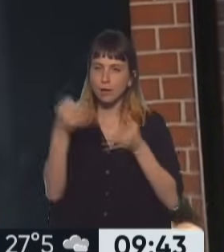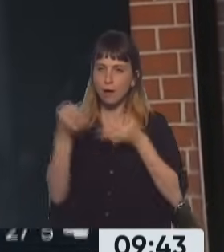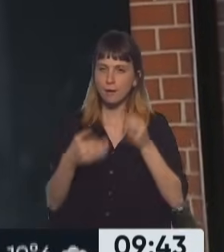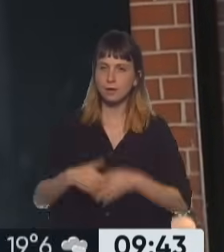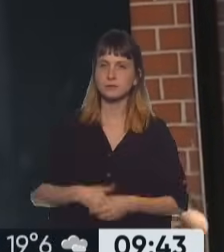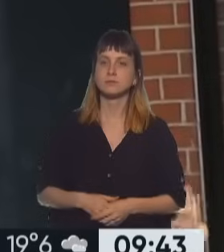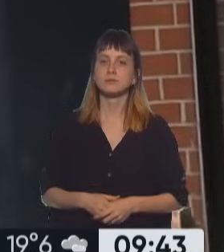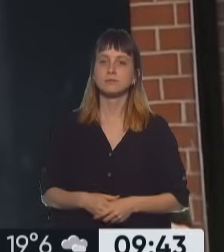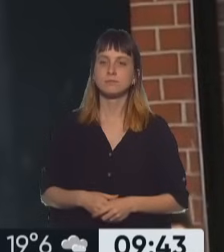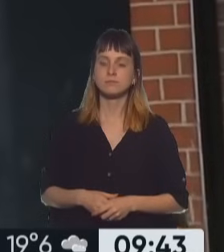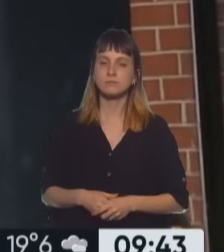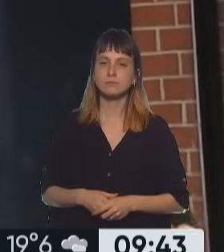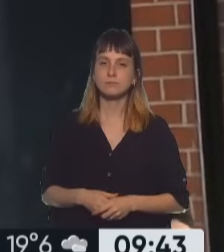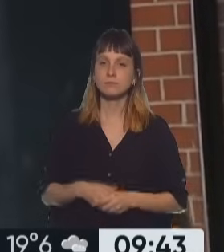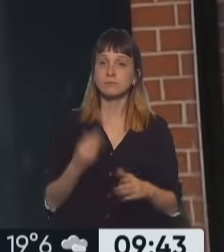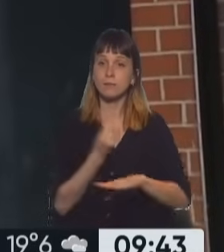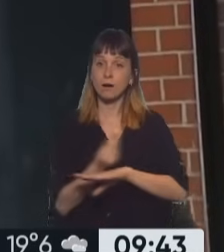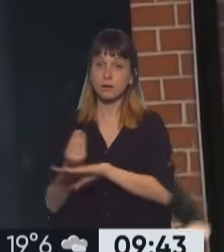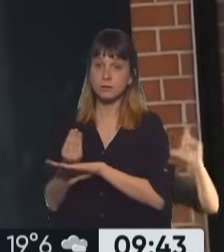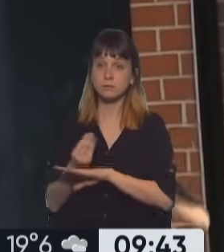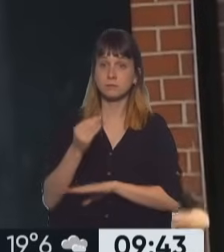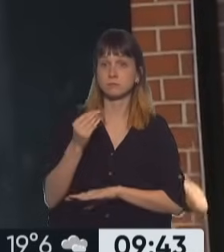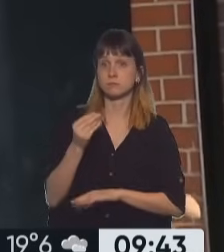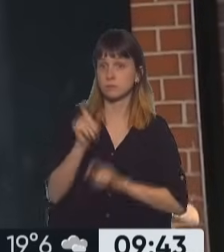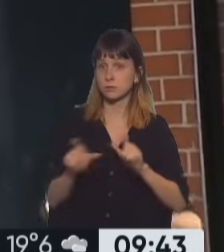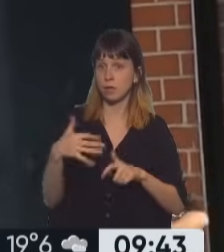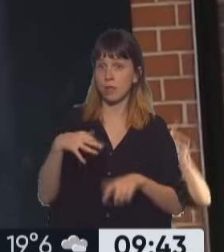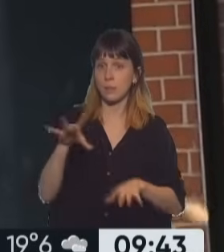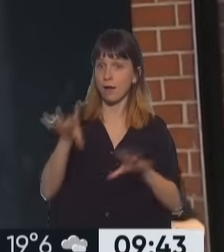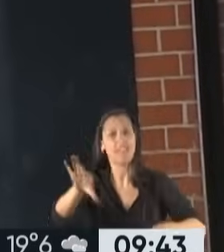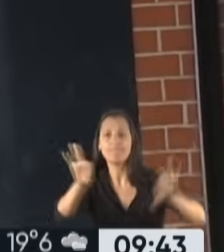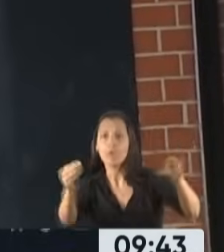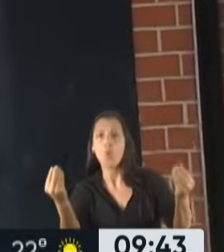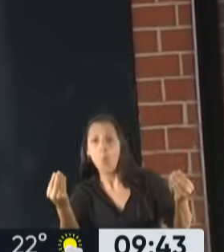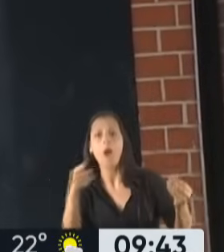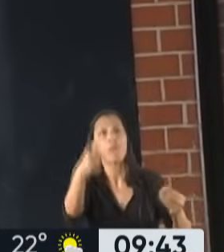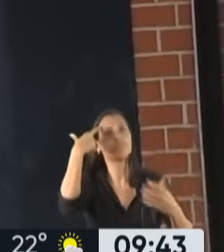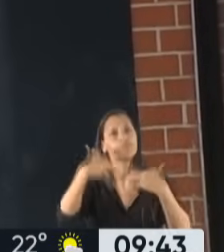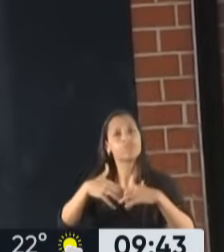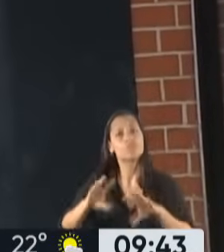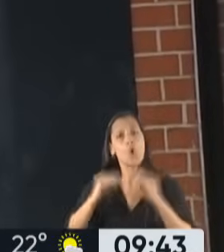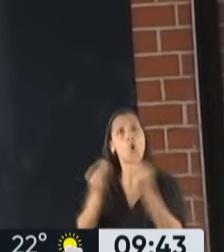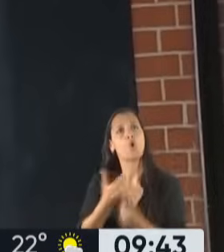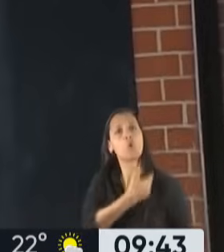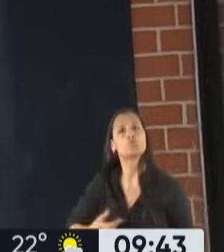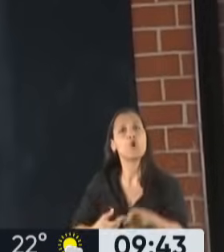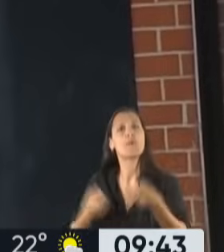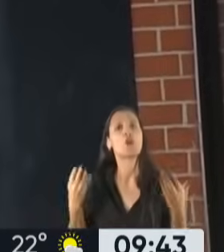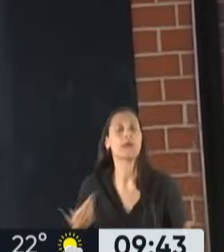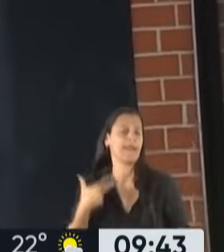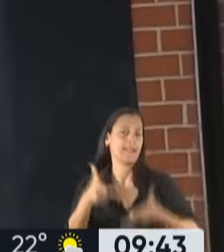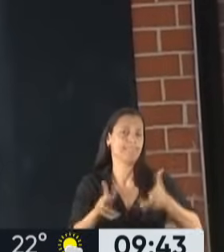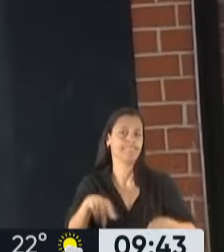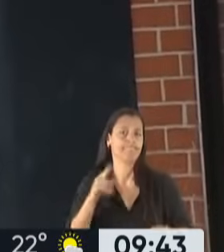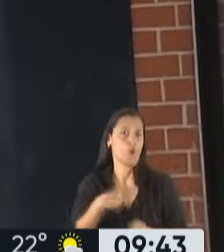viene con estos candidatos que la gente tiene que elegir con grandes diferencias, ¿cuál es la autocrítica de su gestión? No, de eso no voy a hablar porque estamos en